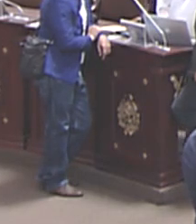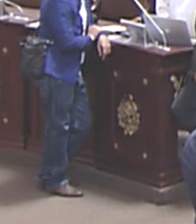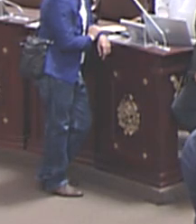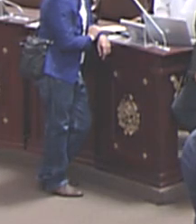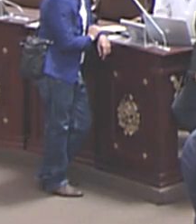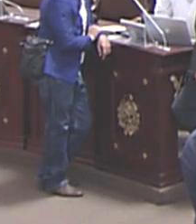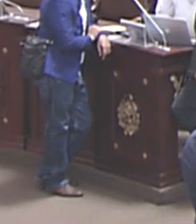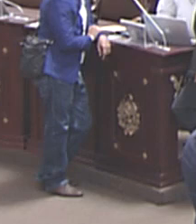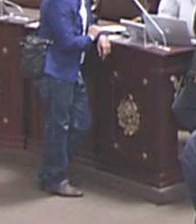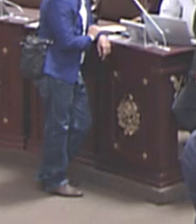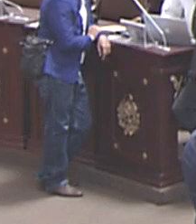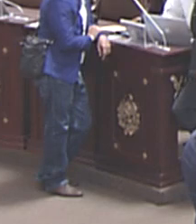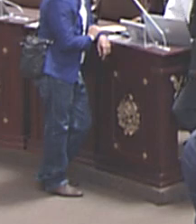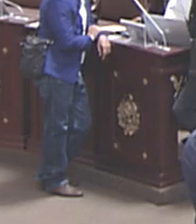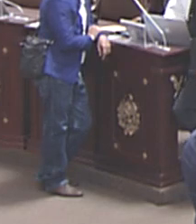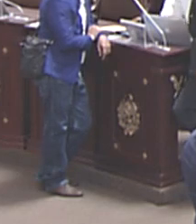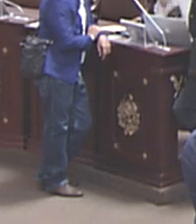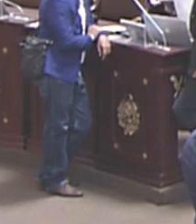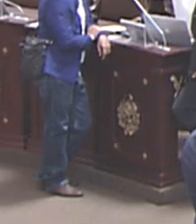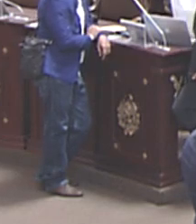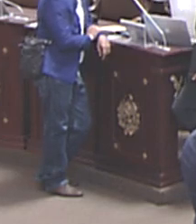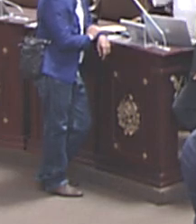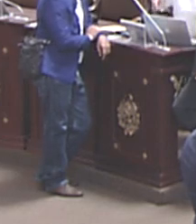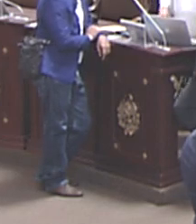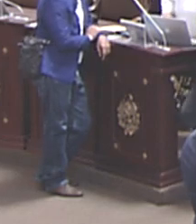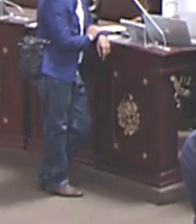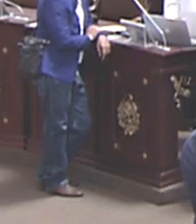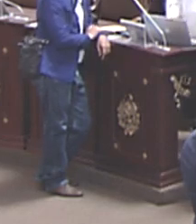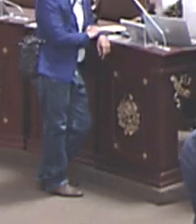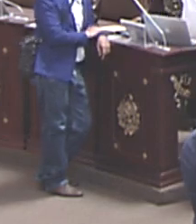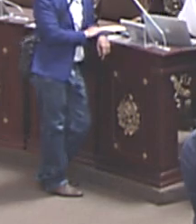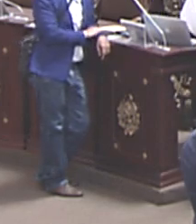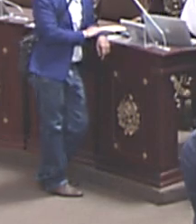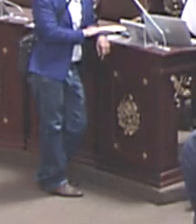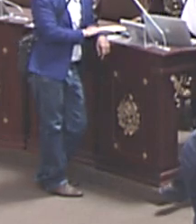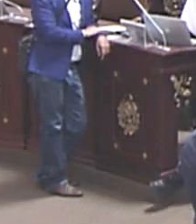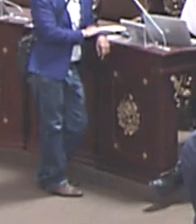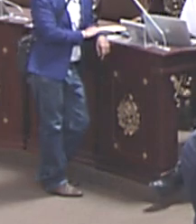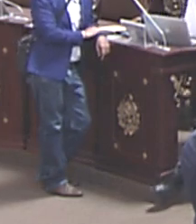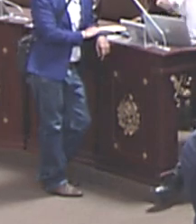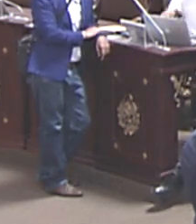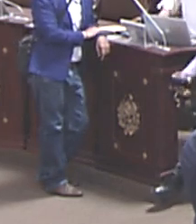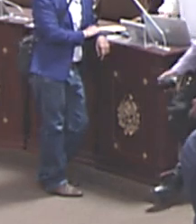Okay. La diputada Marisela Zúñiga Cerón.